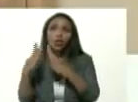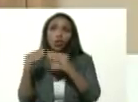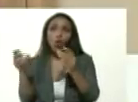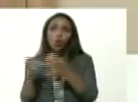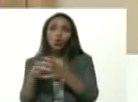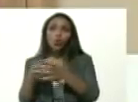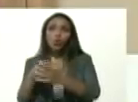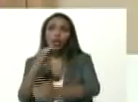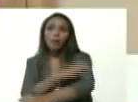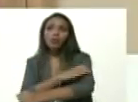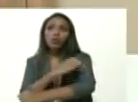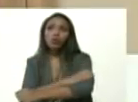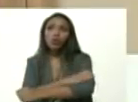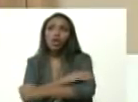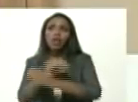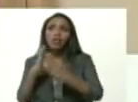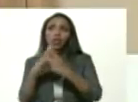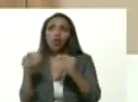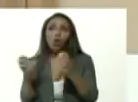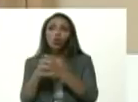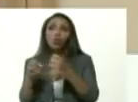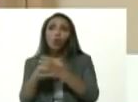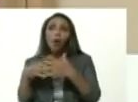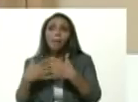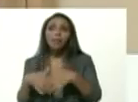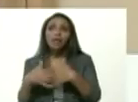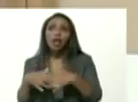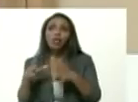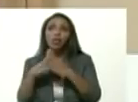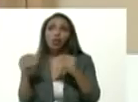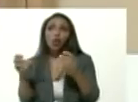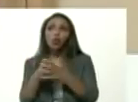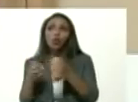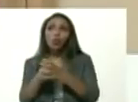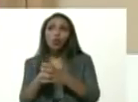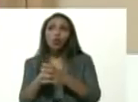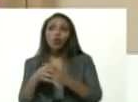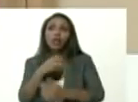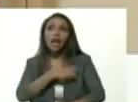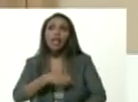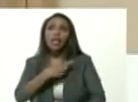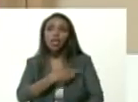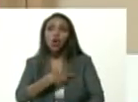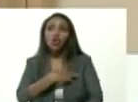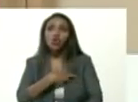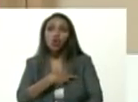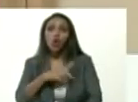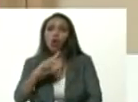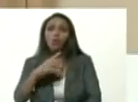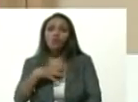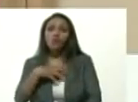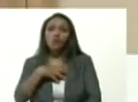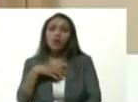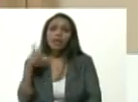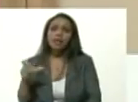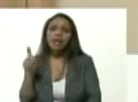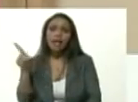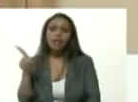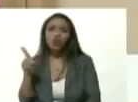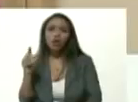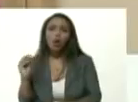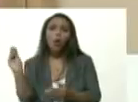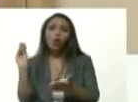de la oposición, de todos los sectores empresariales, de todos los sectores religiosos. No puede ser que ellos ahora quieran recrudecer